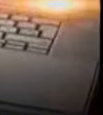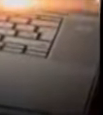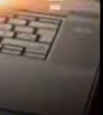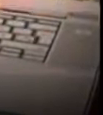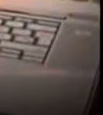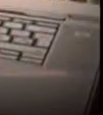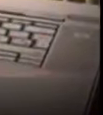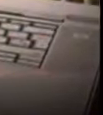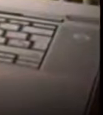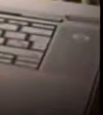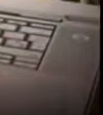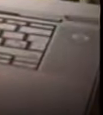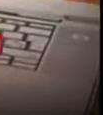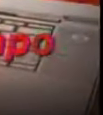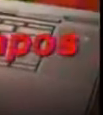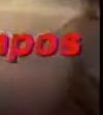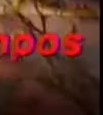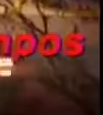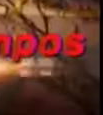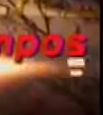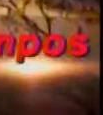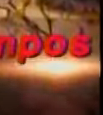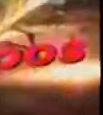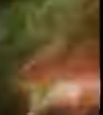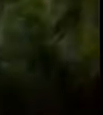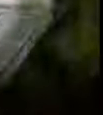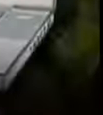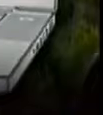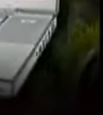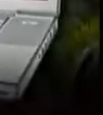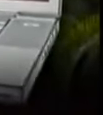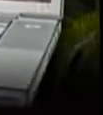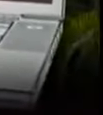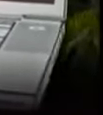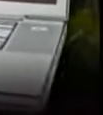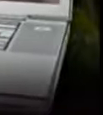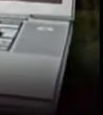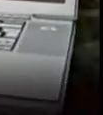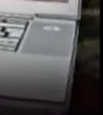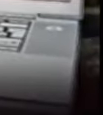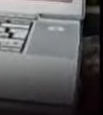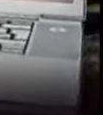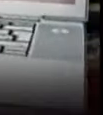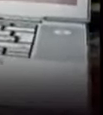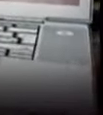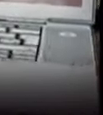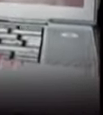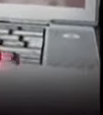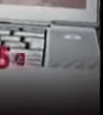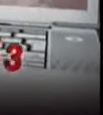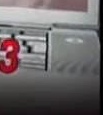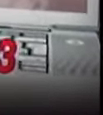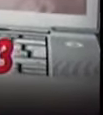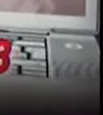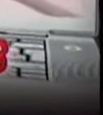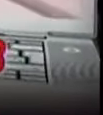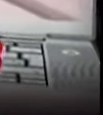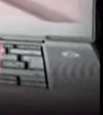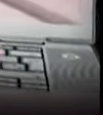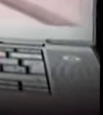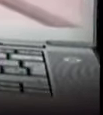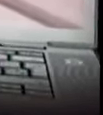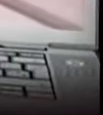Por Cuba, para todos los tiempos. Las acciones armadas llevadas a cabo el 26 de julio